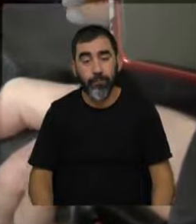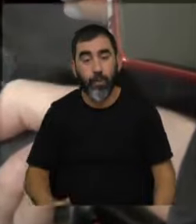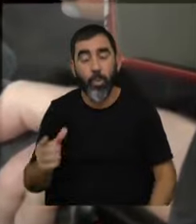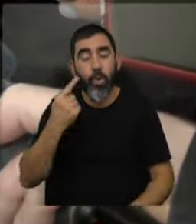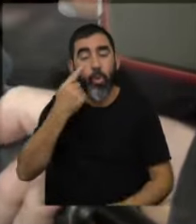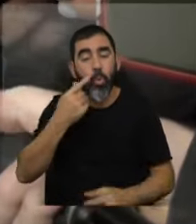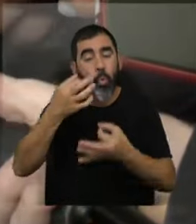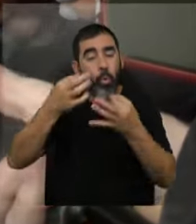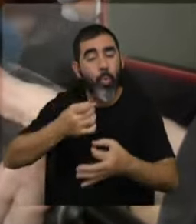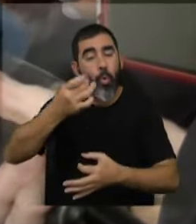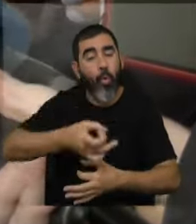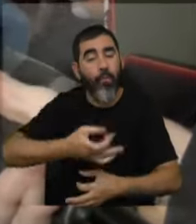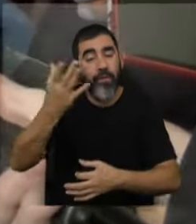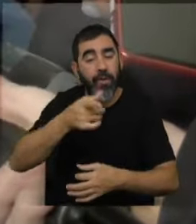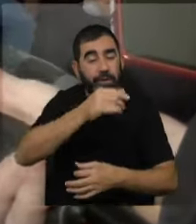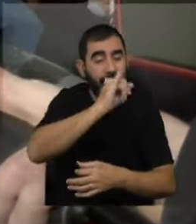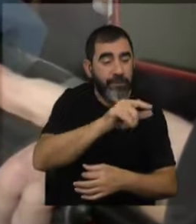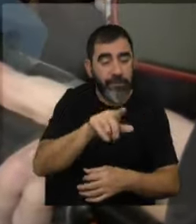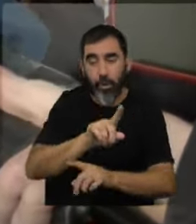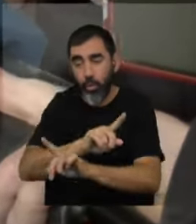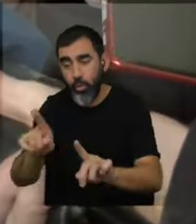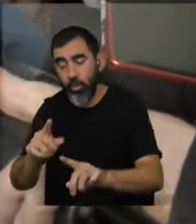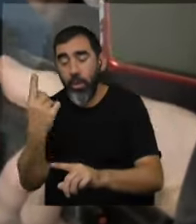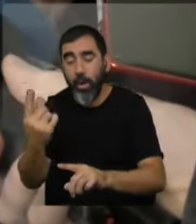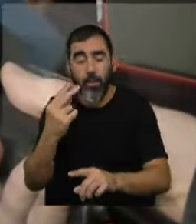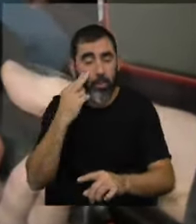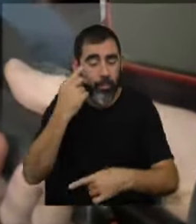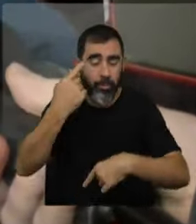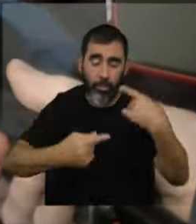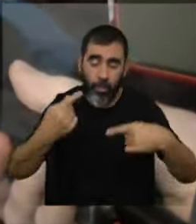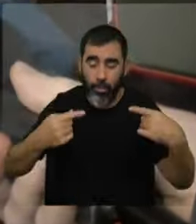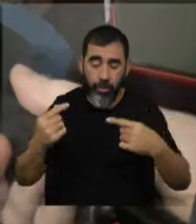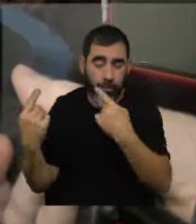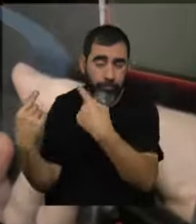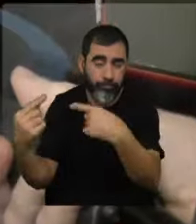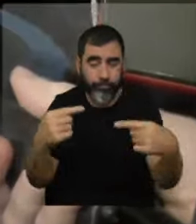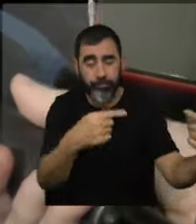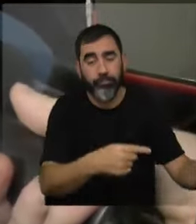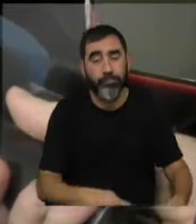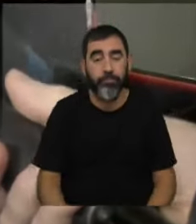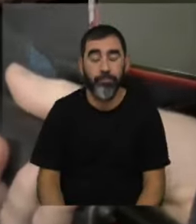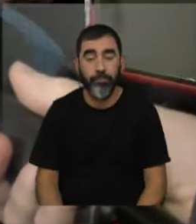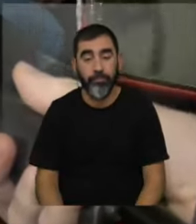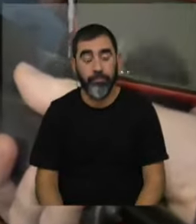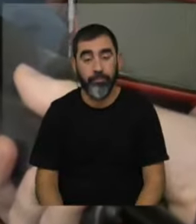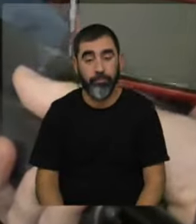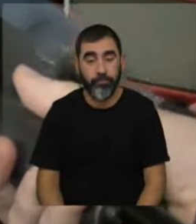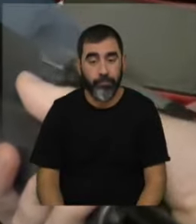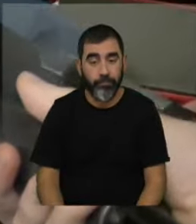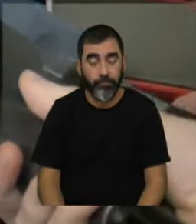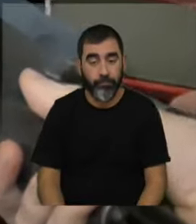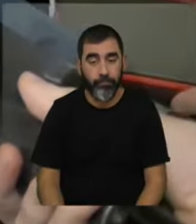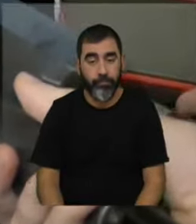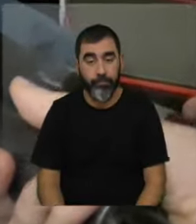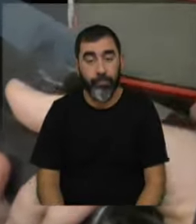número que digamos estas Sí estas no cada una tiene sus diferentes problemas sus diferentes y sus